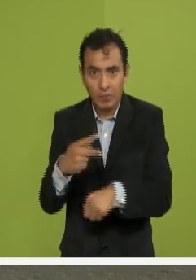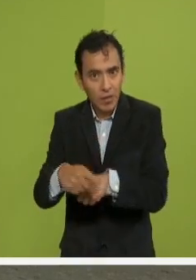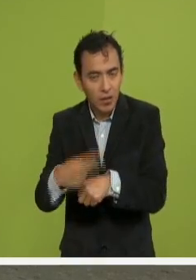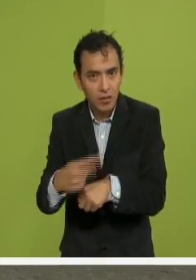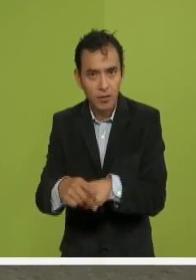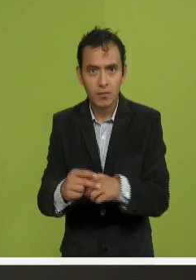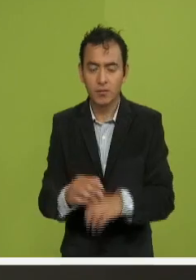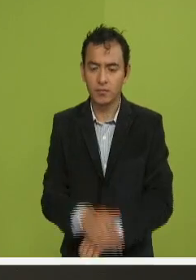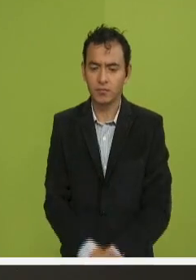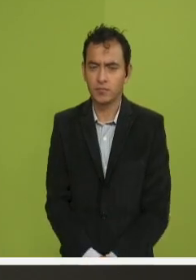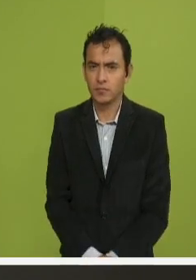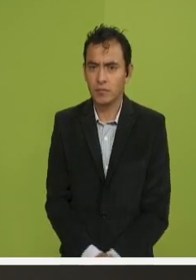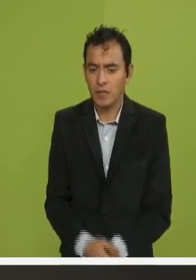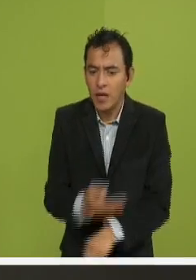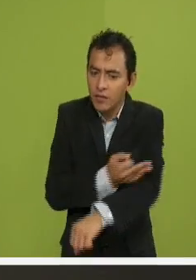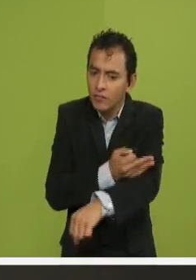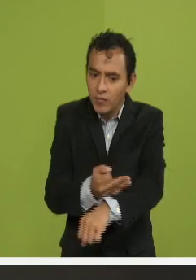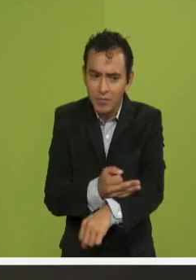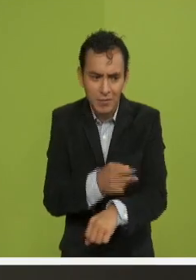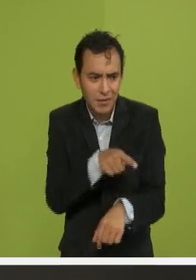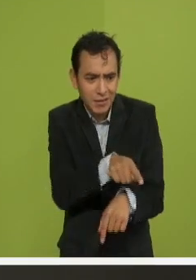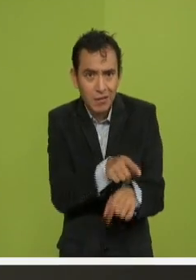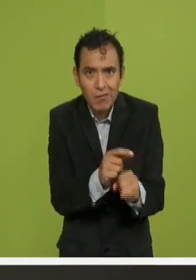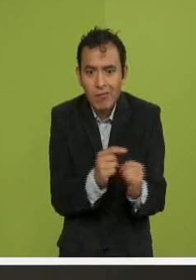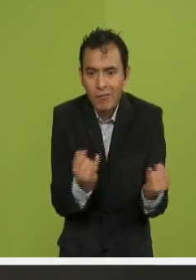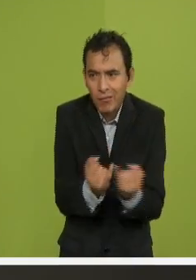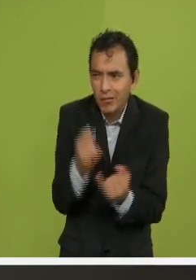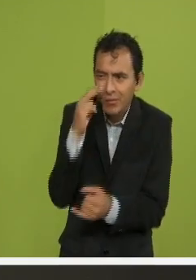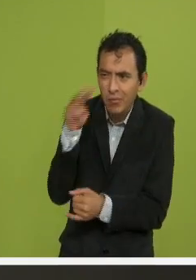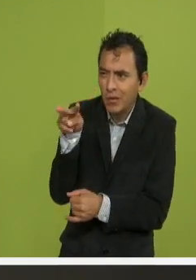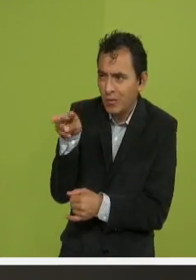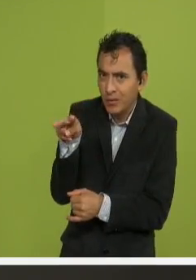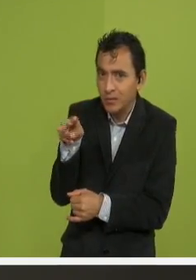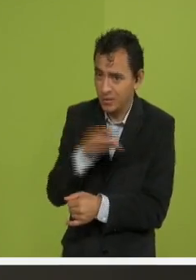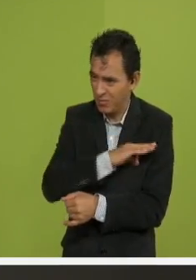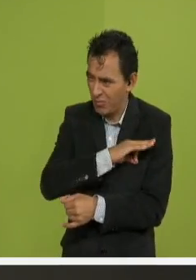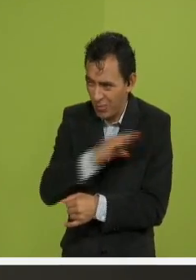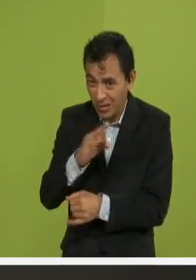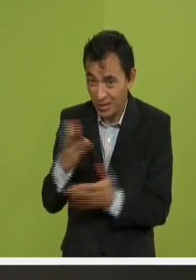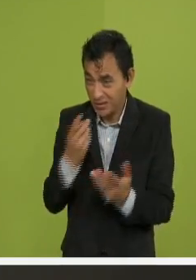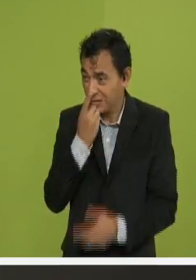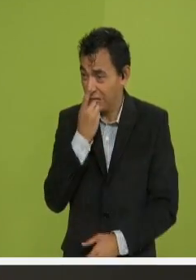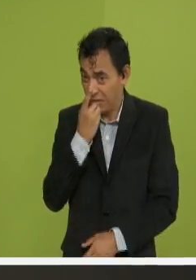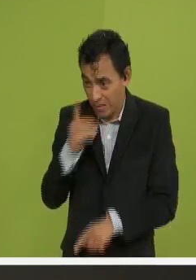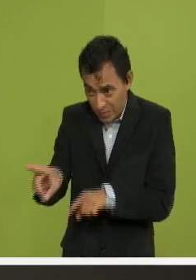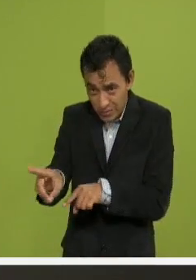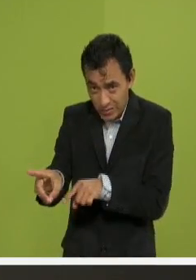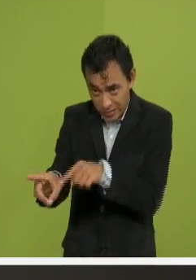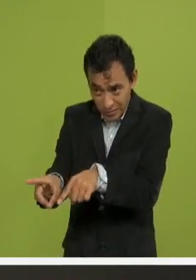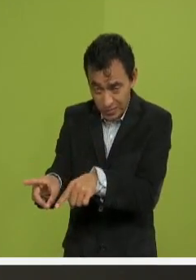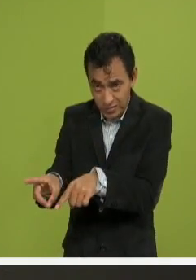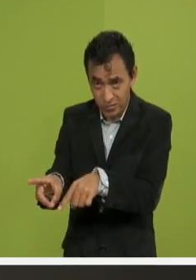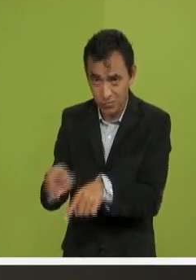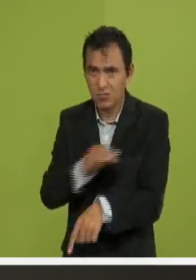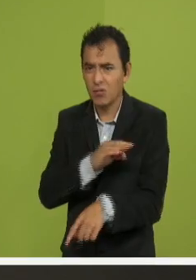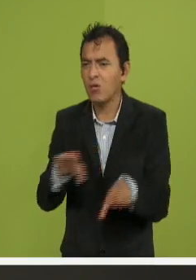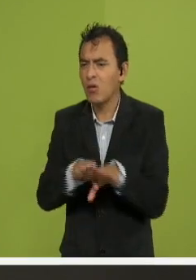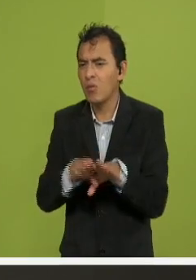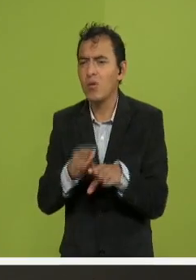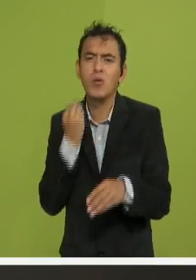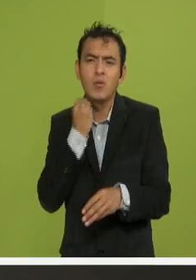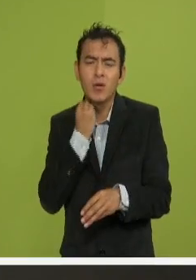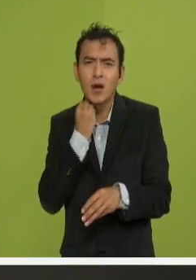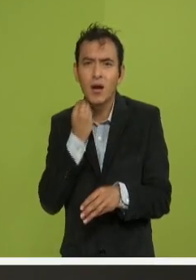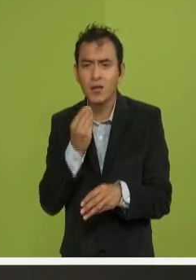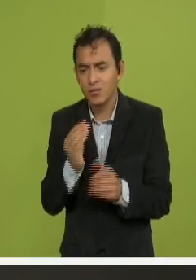calles, y que las familias están a un ladito. ¿Se puede hacer una denuncia? ¿Qué podemos hacer, por ejemplo, como sociedad? Y en este caso tú como abogado y que